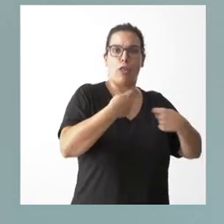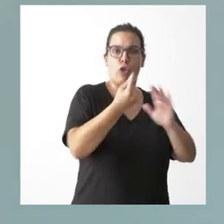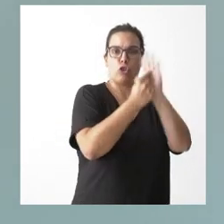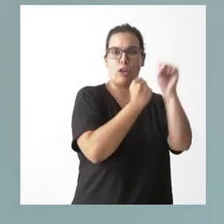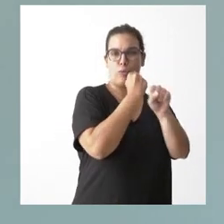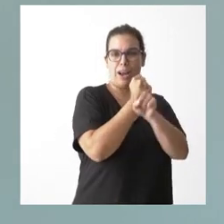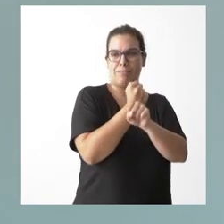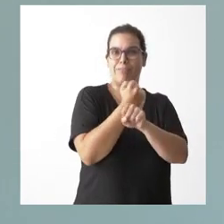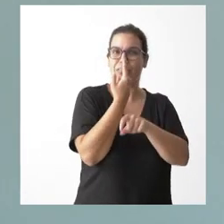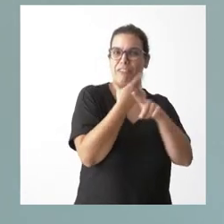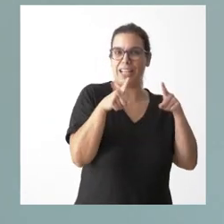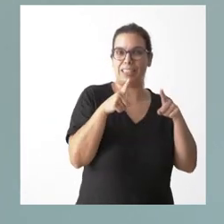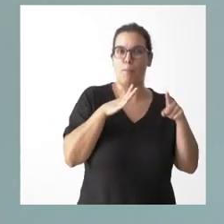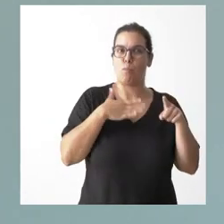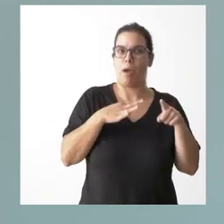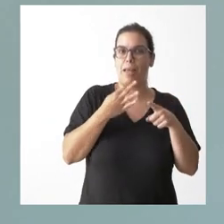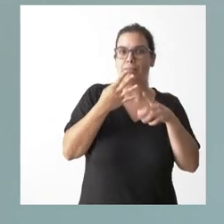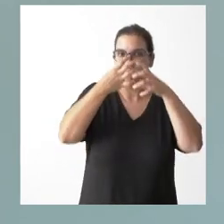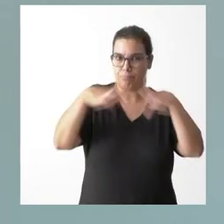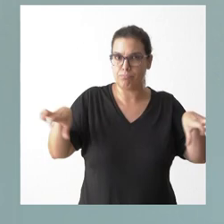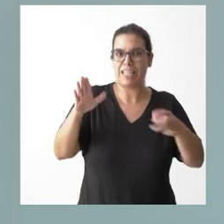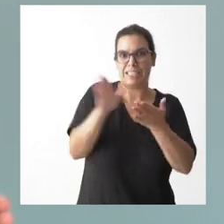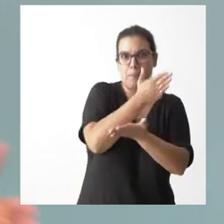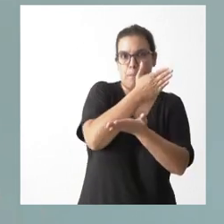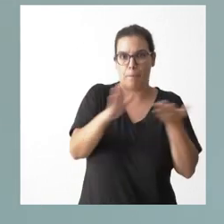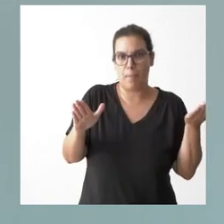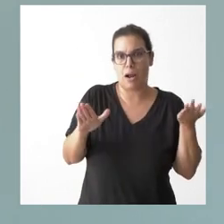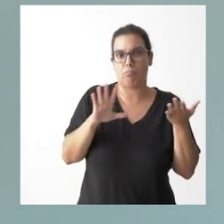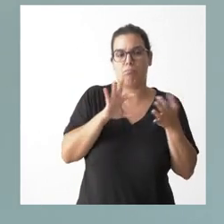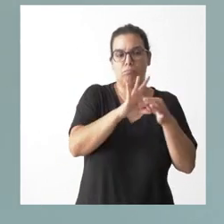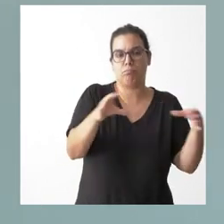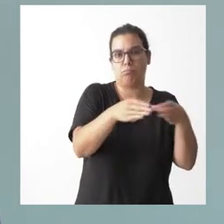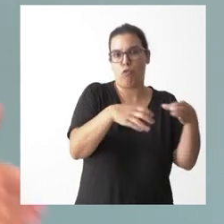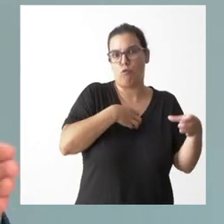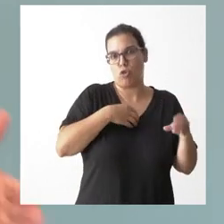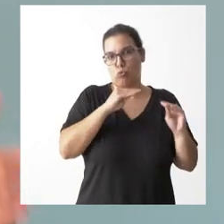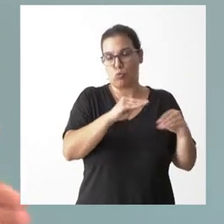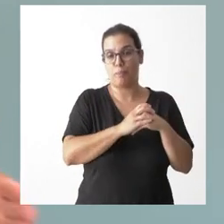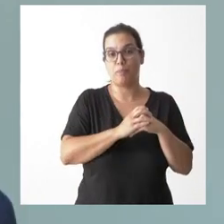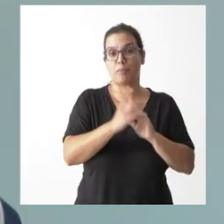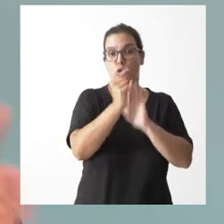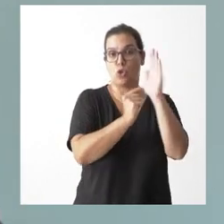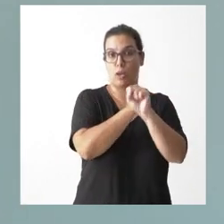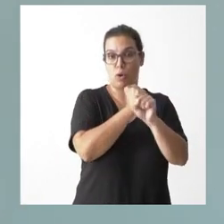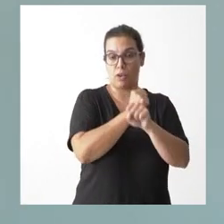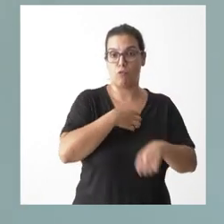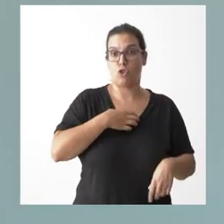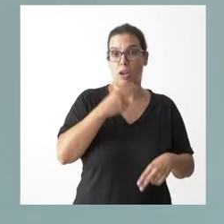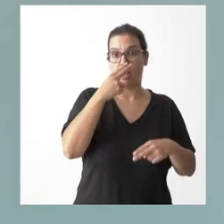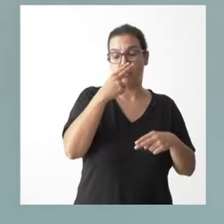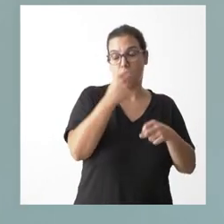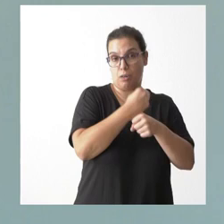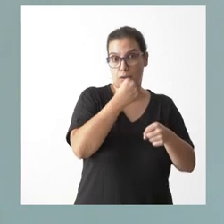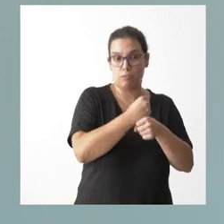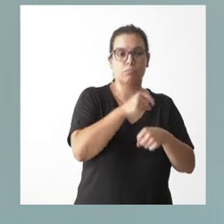condiciones laborales en relación con una serie de empleados públicos. Lo que son las condiciones laborales de los empleados públicos tiene que negociarse